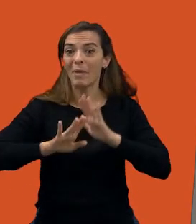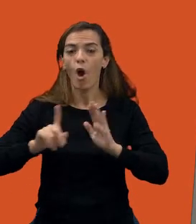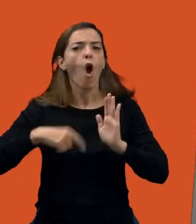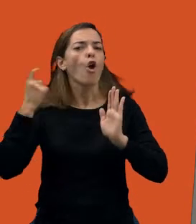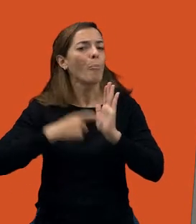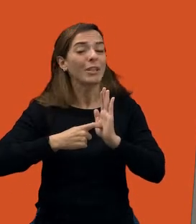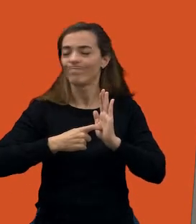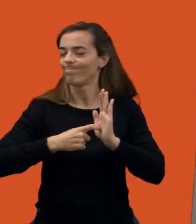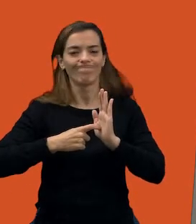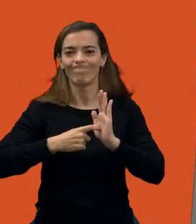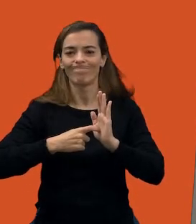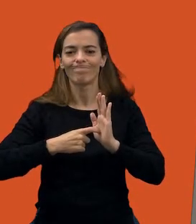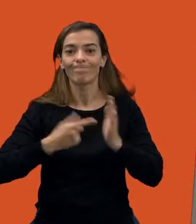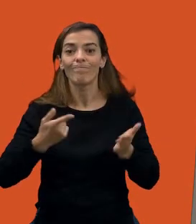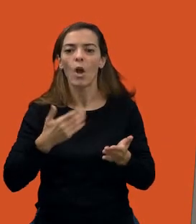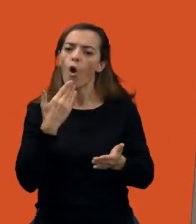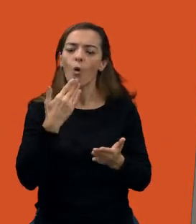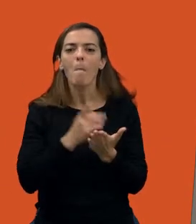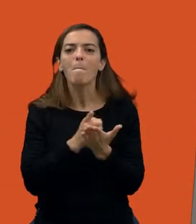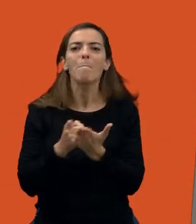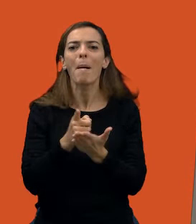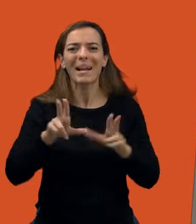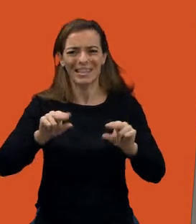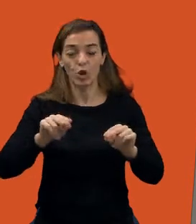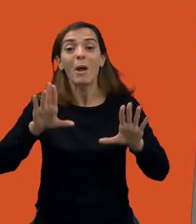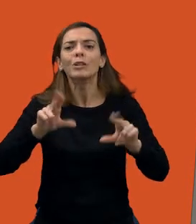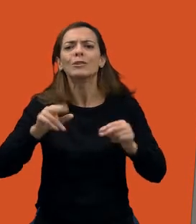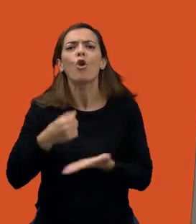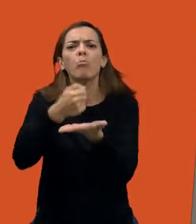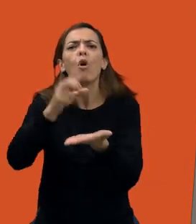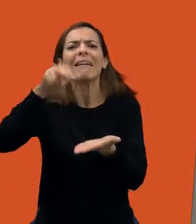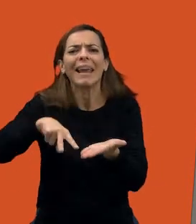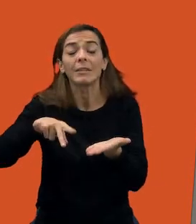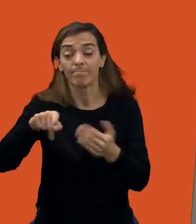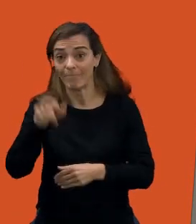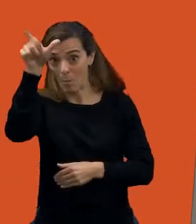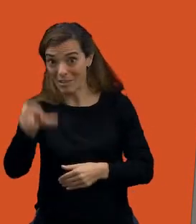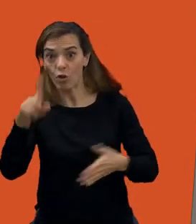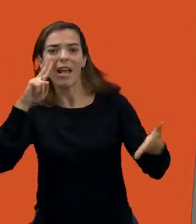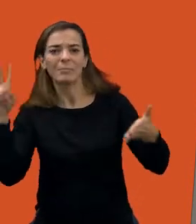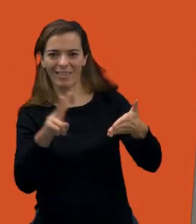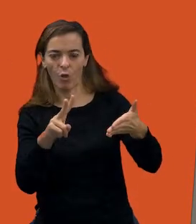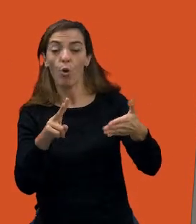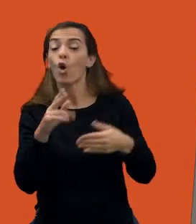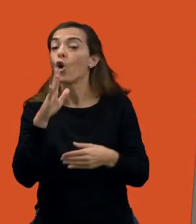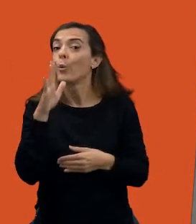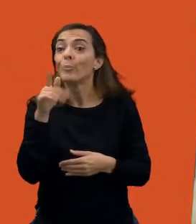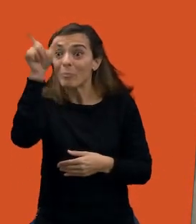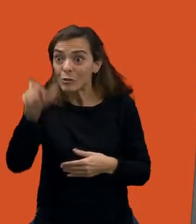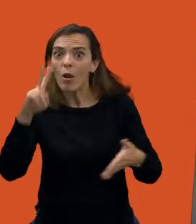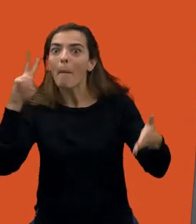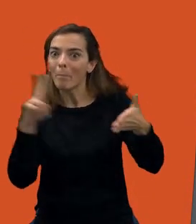pero que siempre va a ser incompleto. Al final es un mapa del tesoro, pero que el tesoro, digamos, que el que lo va a tener que poner ahí va a ser el espectador, porque